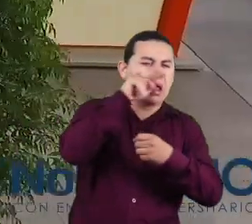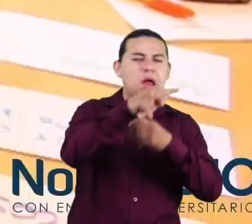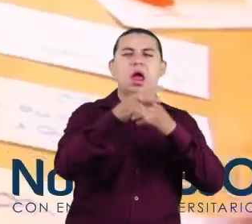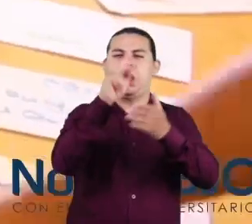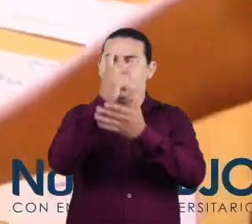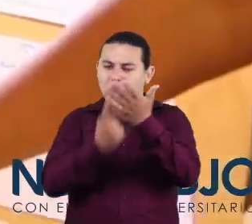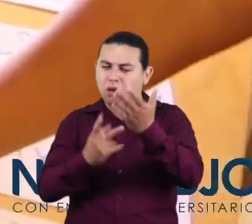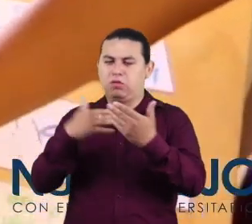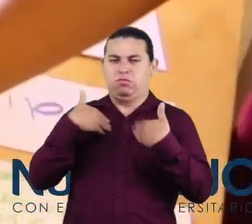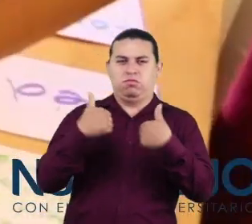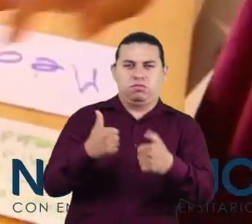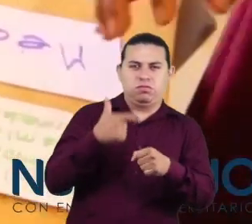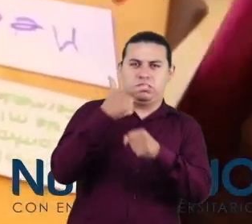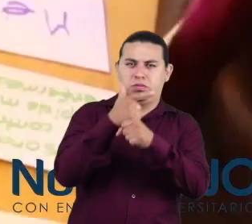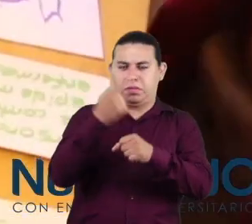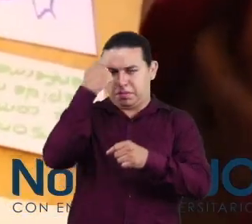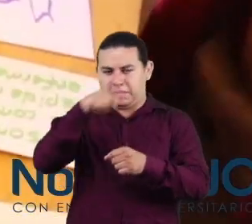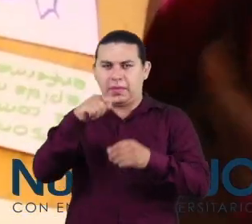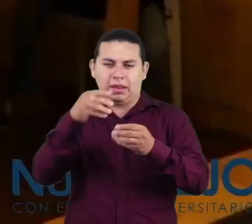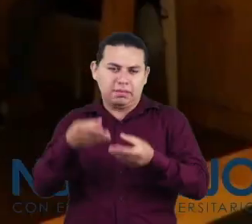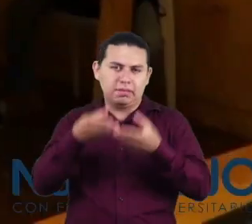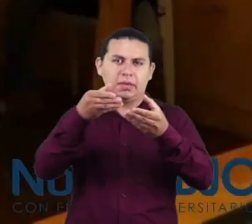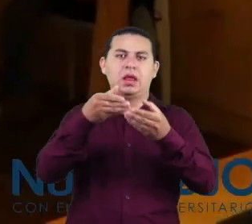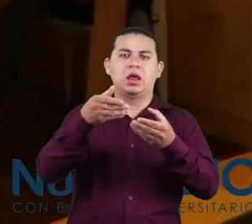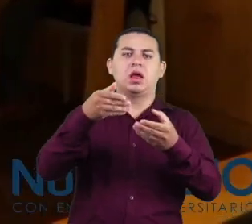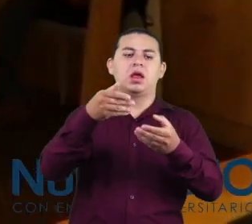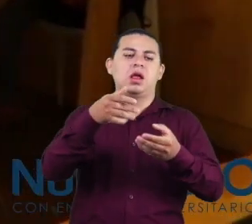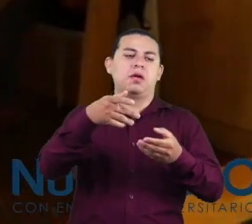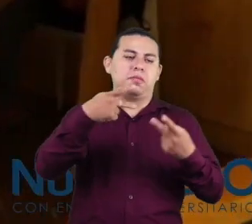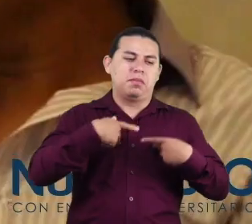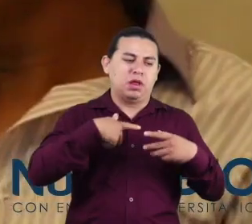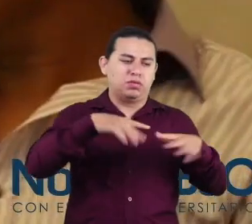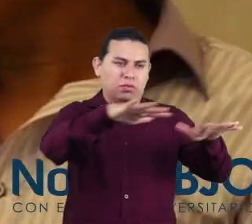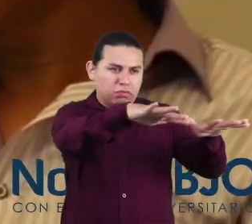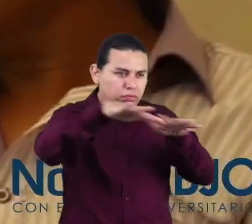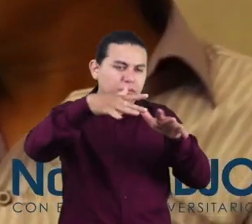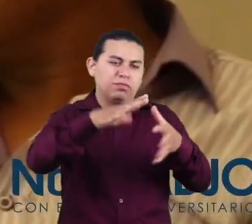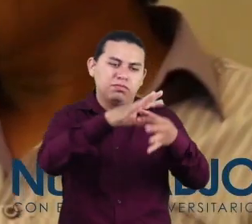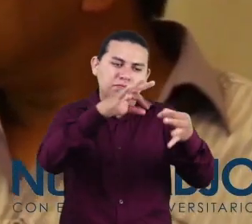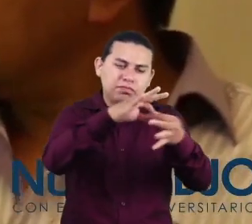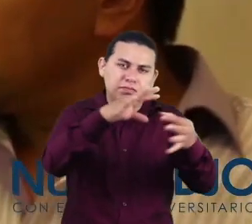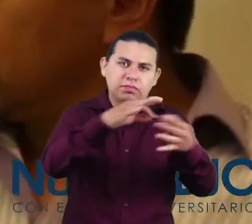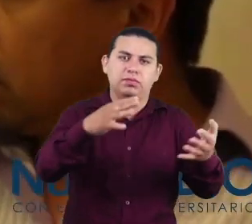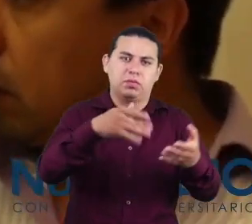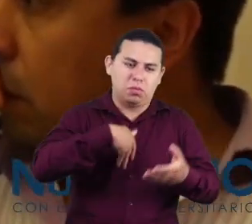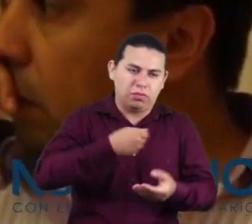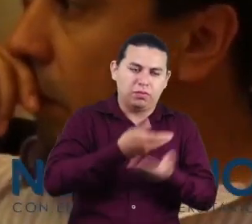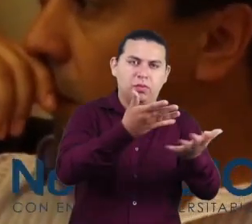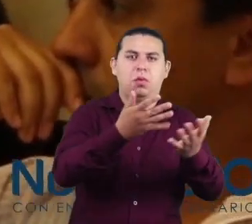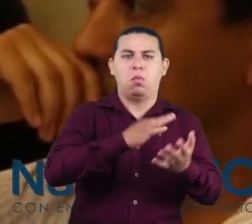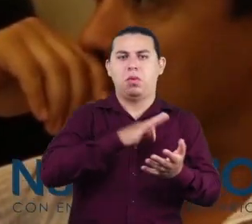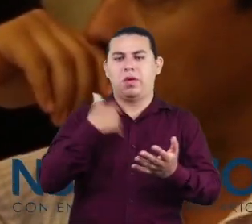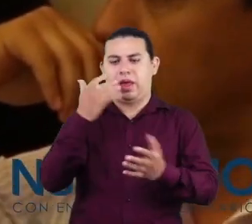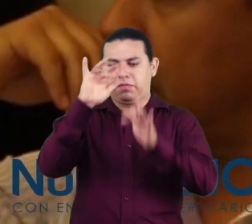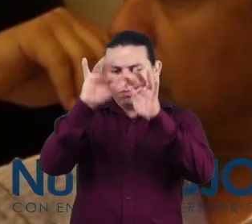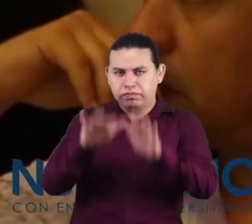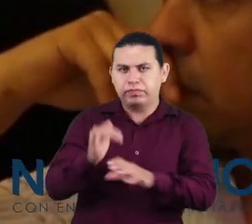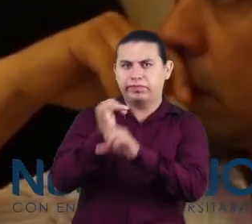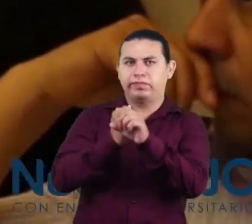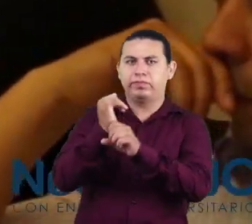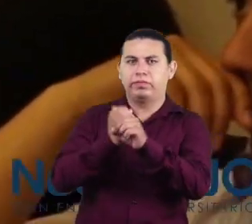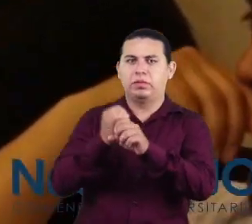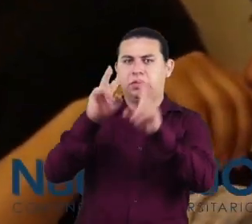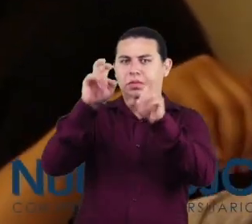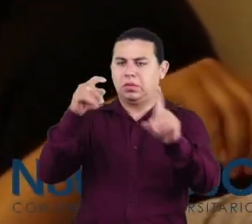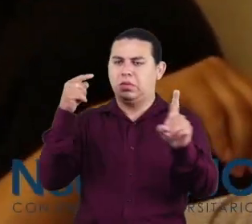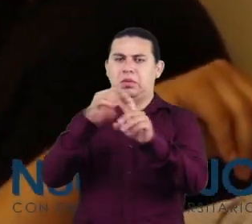problematización, comprensión y explicación de la realidad social, generando profesionistas que sean capaces de articular la